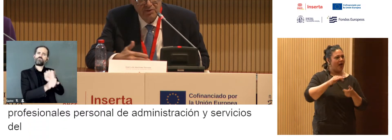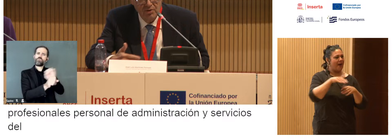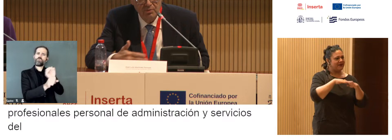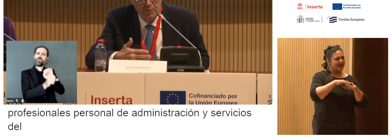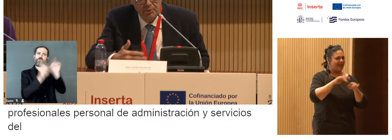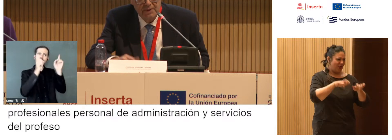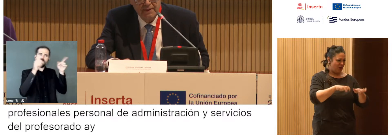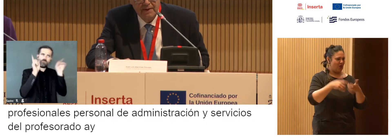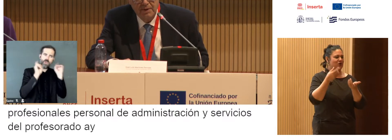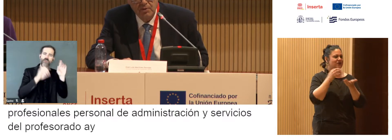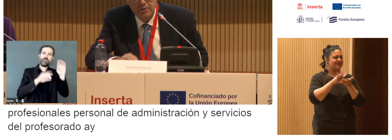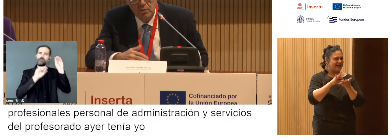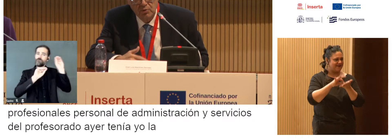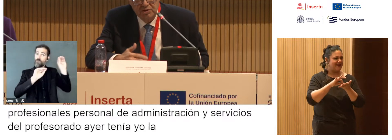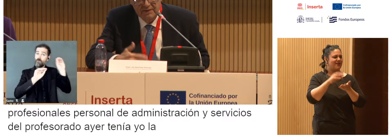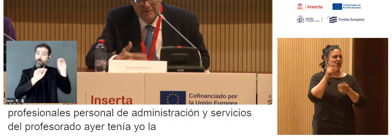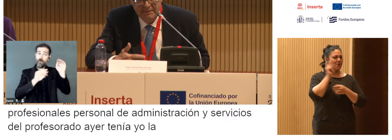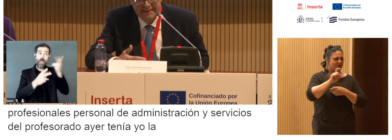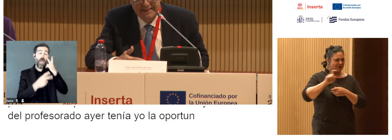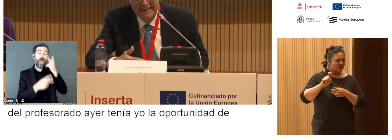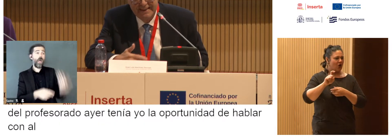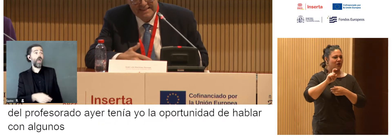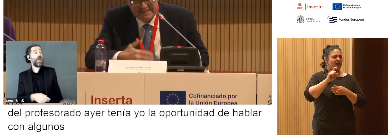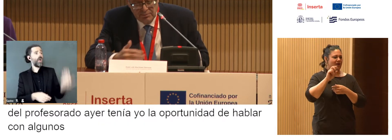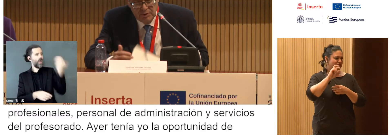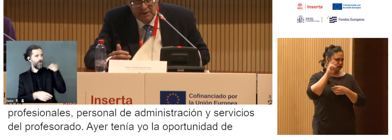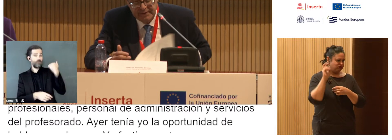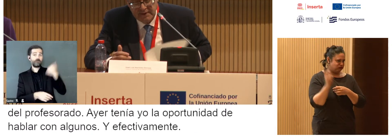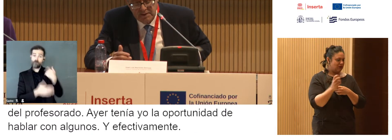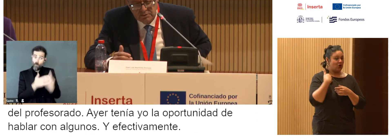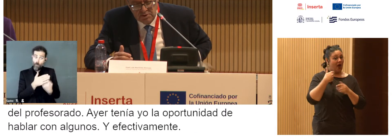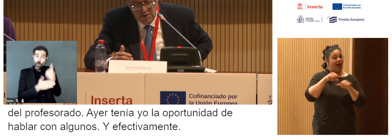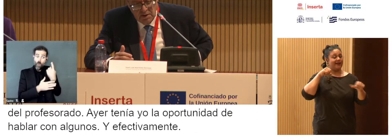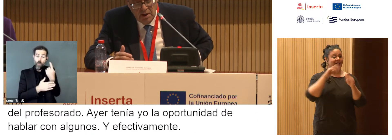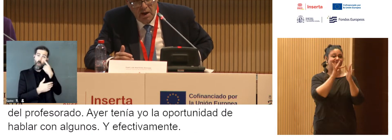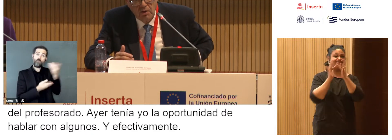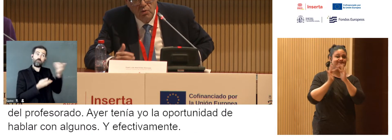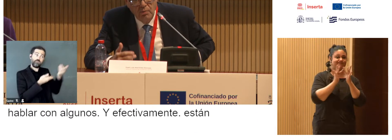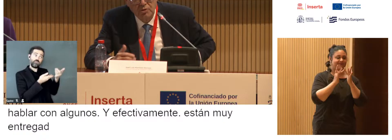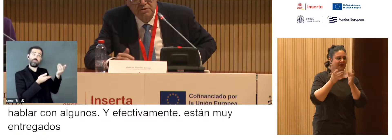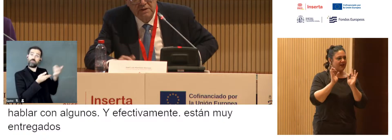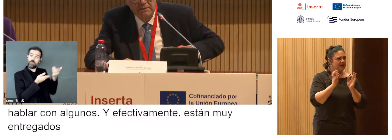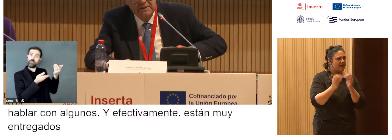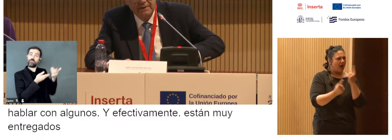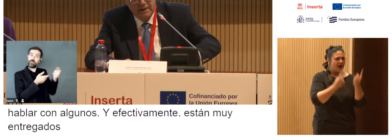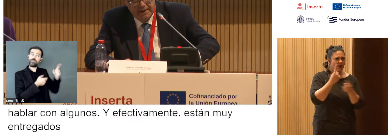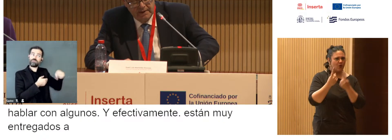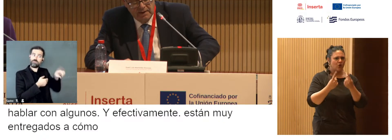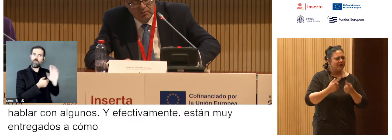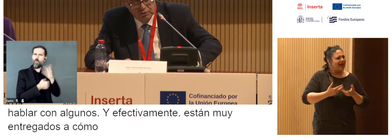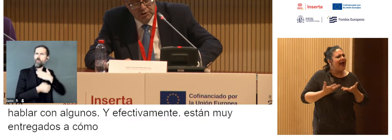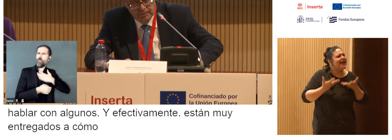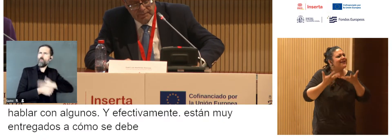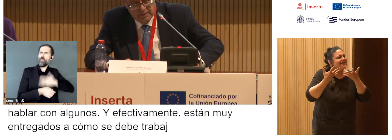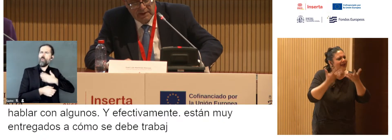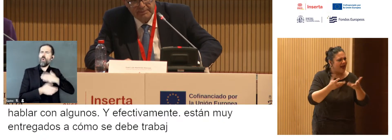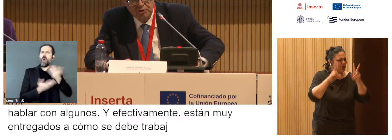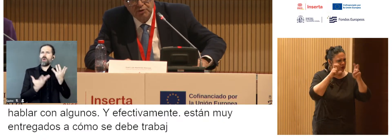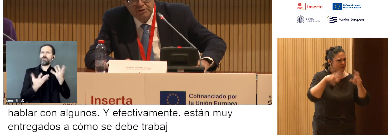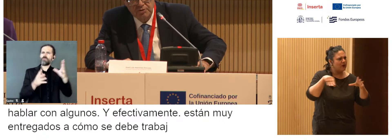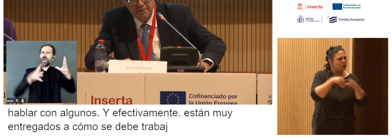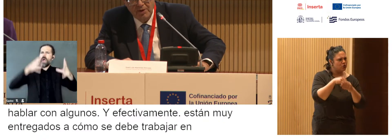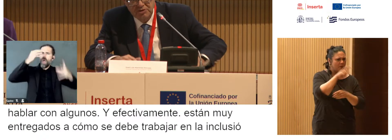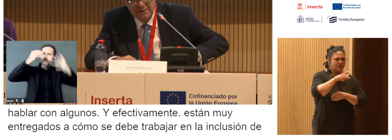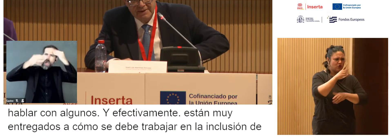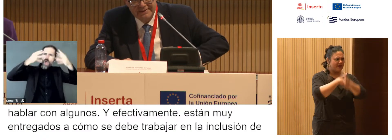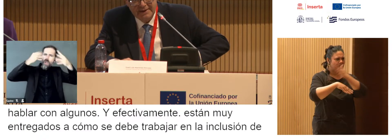Ayer tenía yo la oportunidad de hablar con algunos y efectivamente están muy entregados a cómo se debe trabajar en la inclusión de las